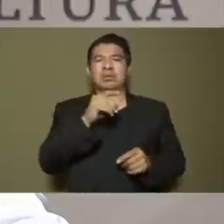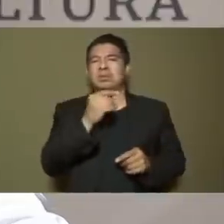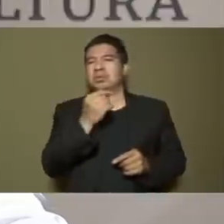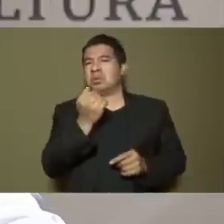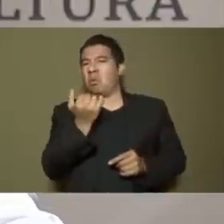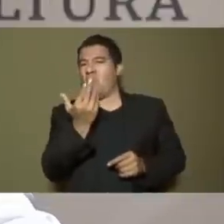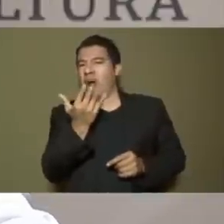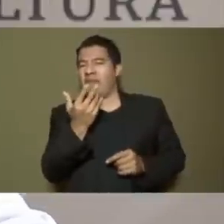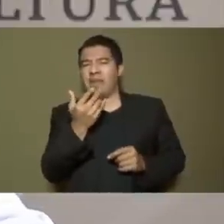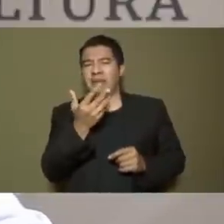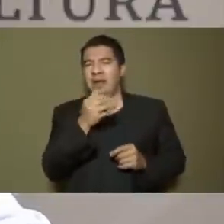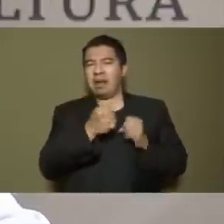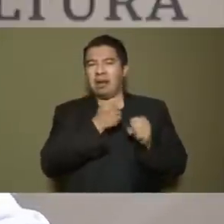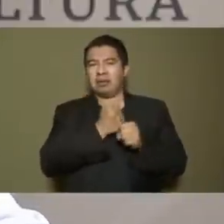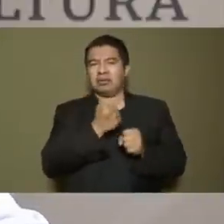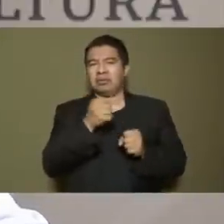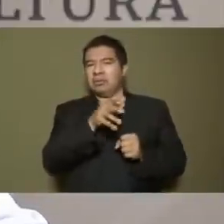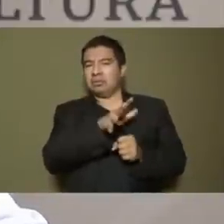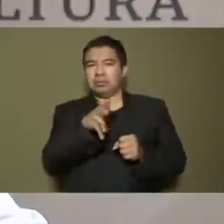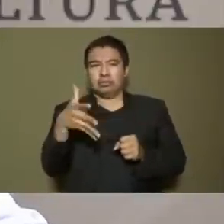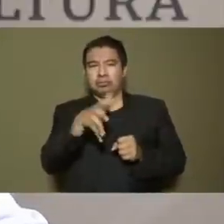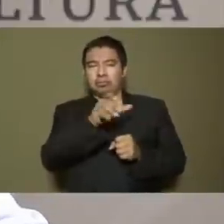Gran arqueólogo,